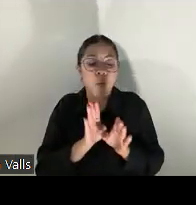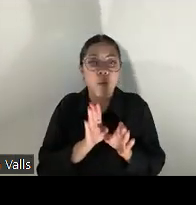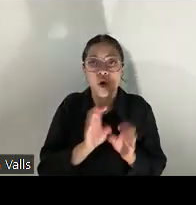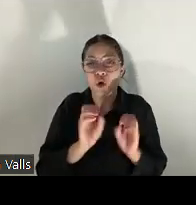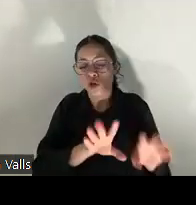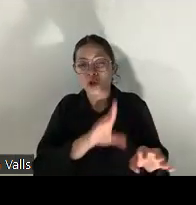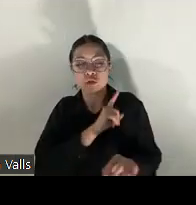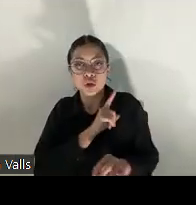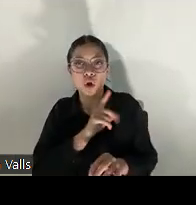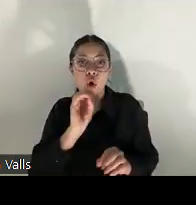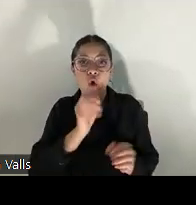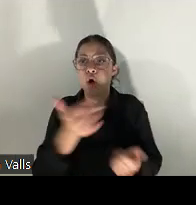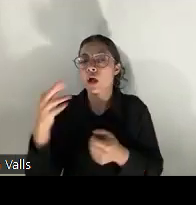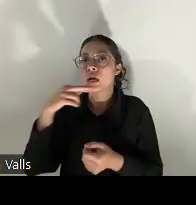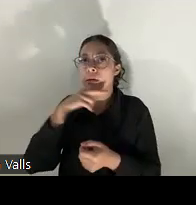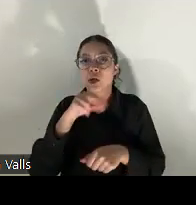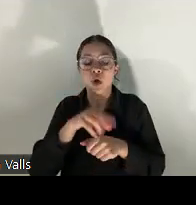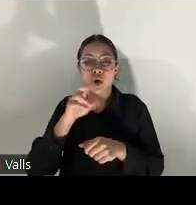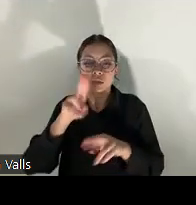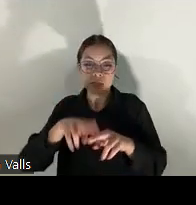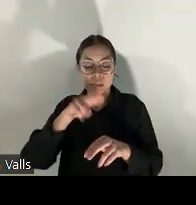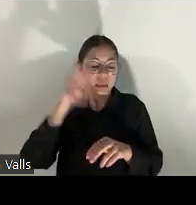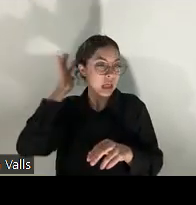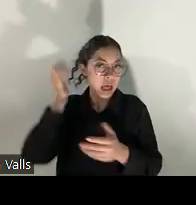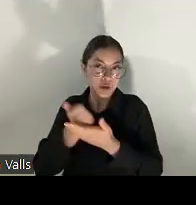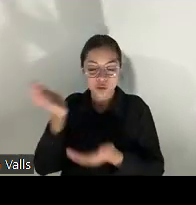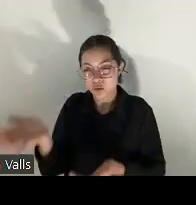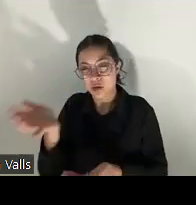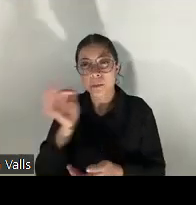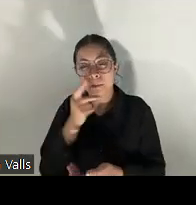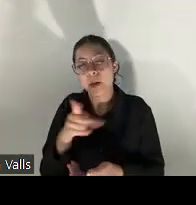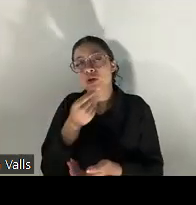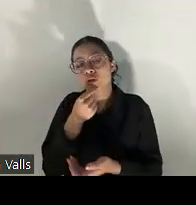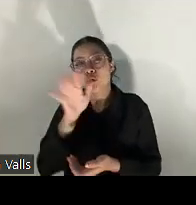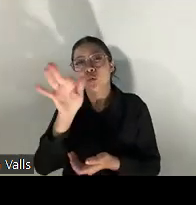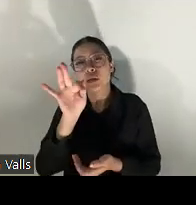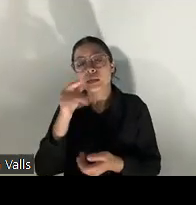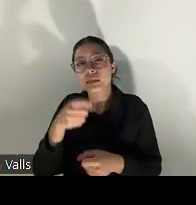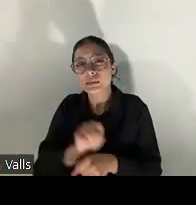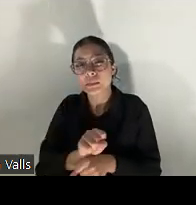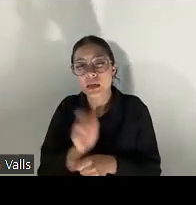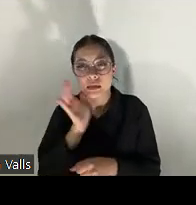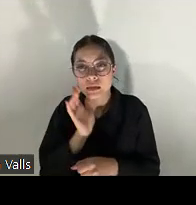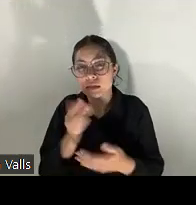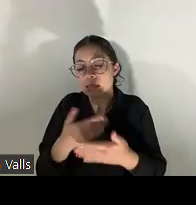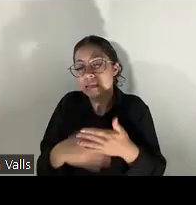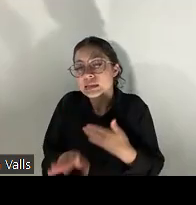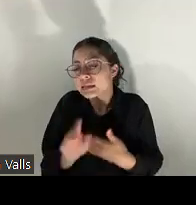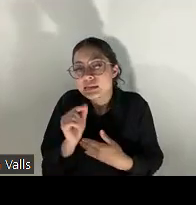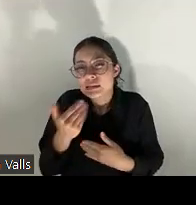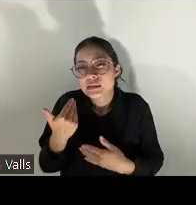los llevemos asentados sin detenerle la cabeza, pero este es un niño de 40 semanas, esto es un niño recién nacido